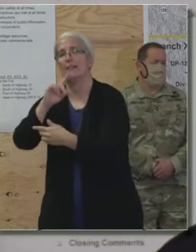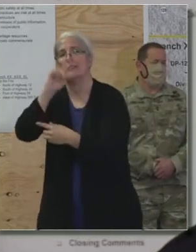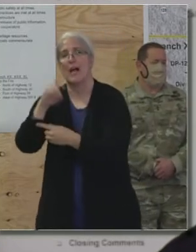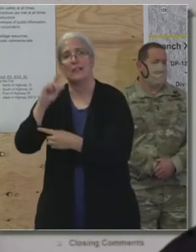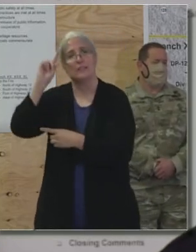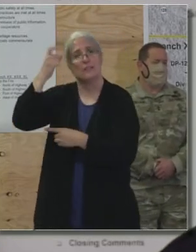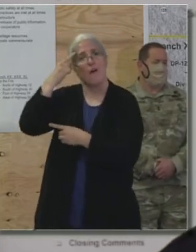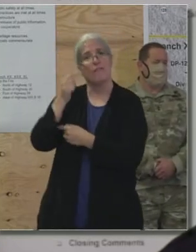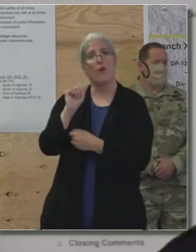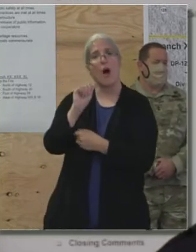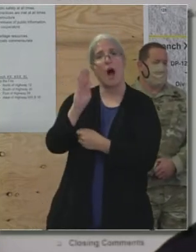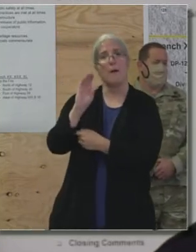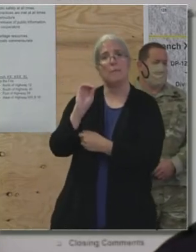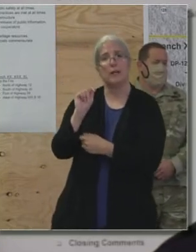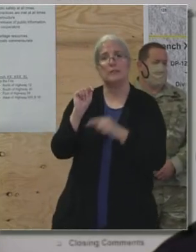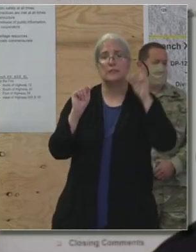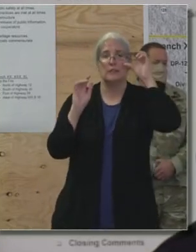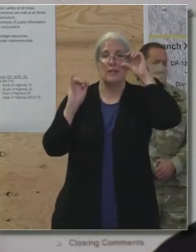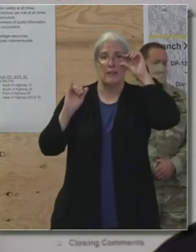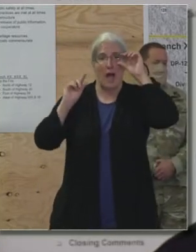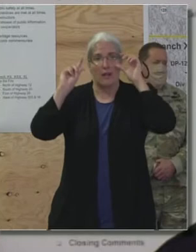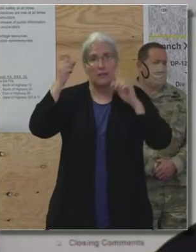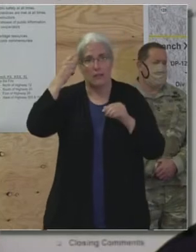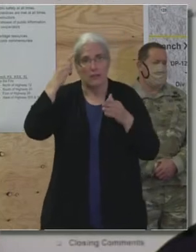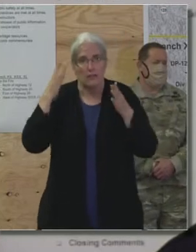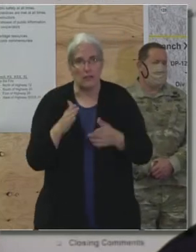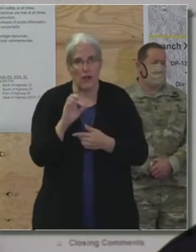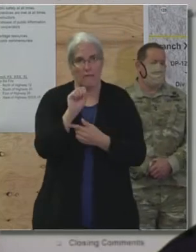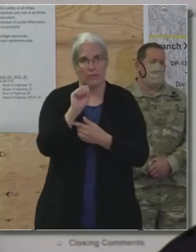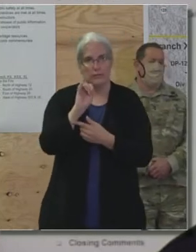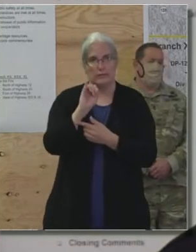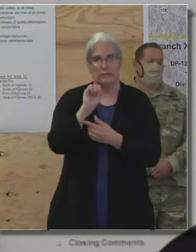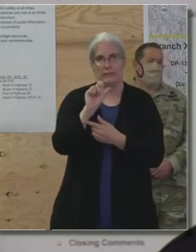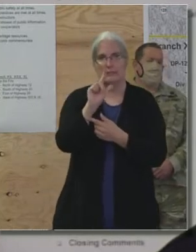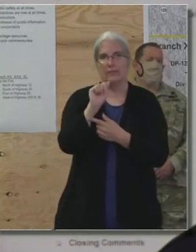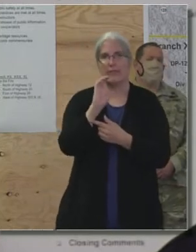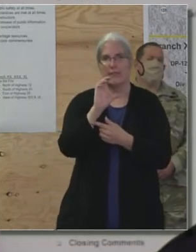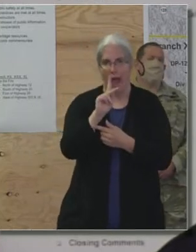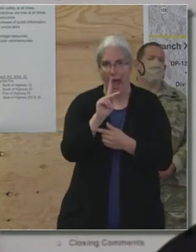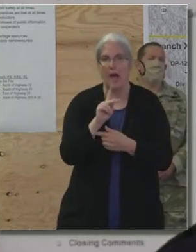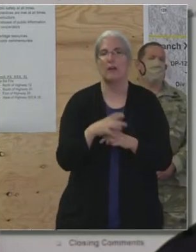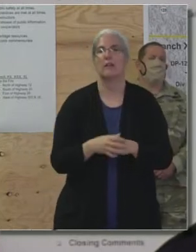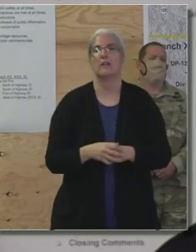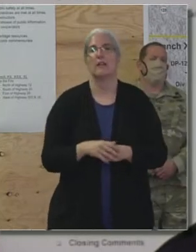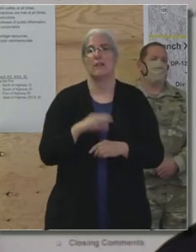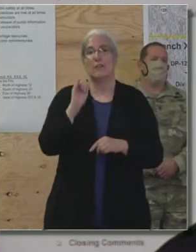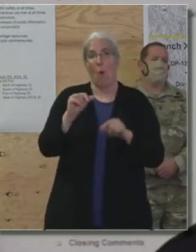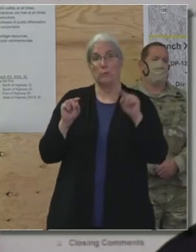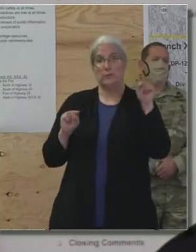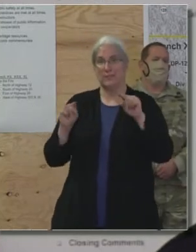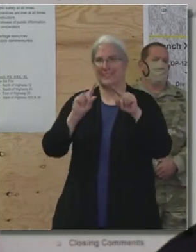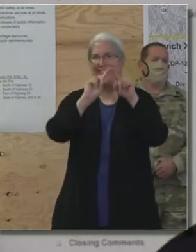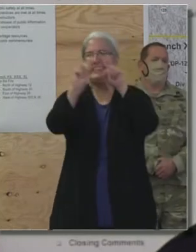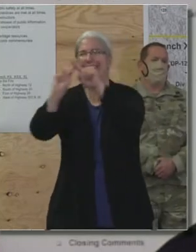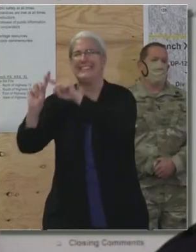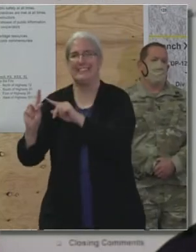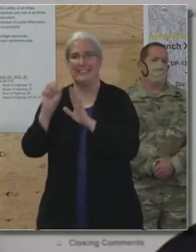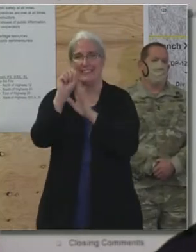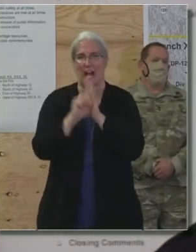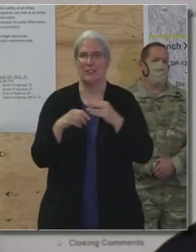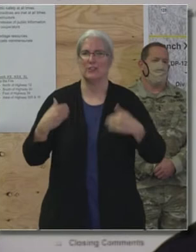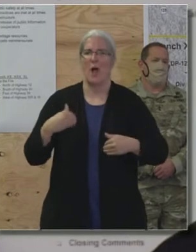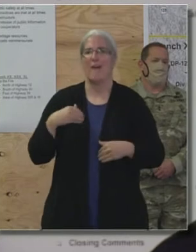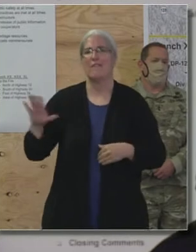apoyo el gobernador se sola que también esos estados también están lidiando con sus propios